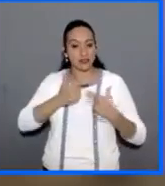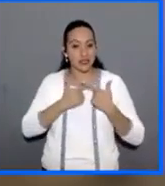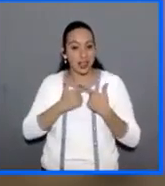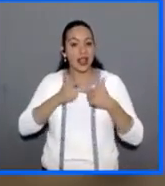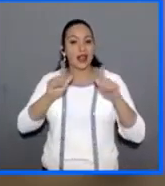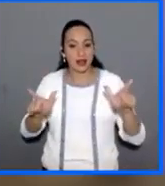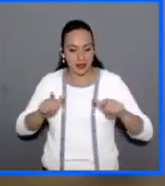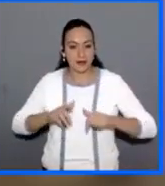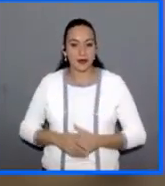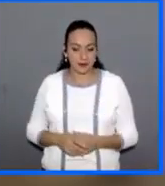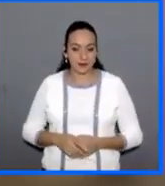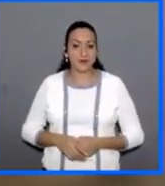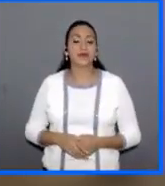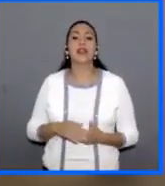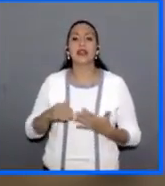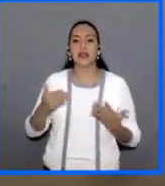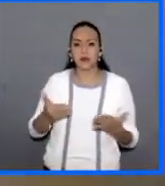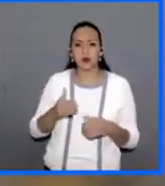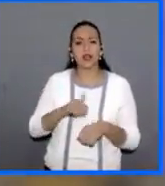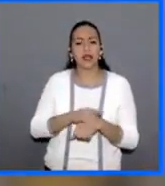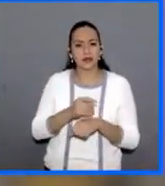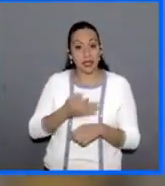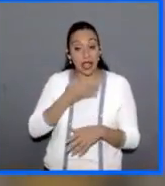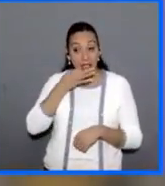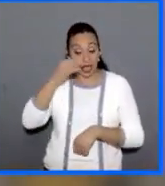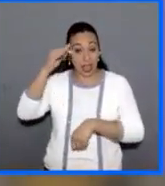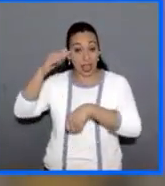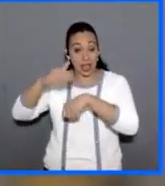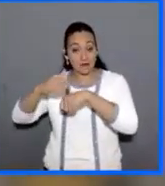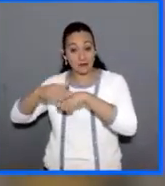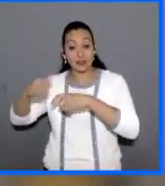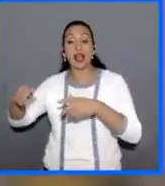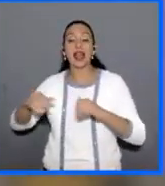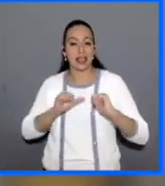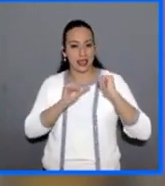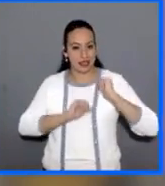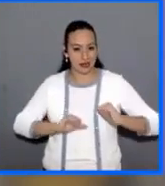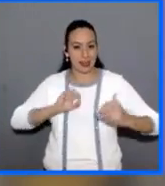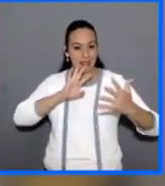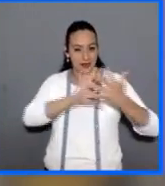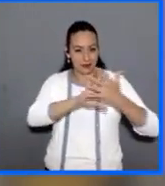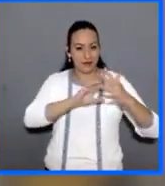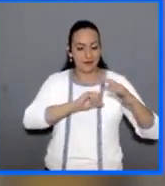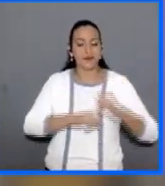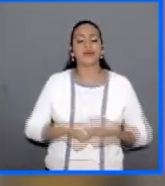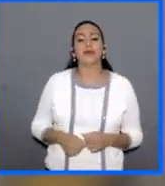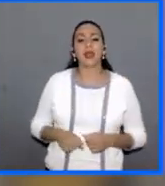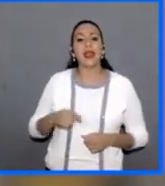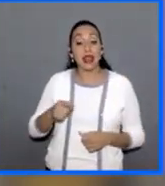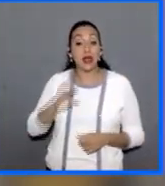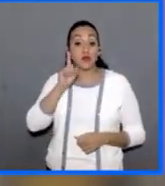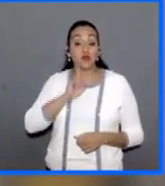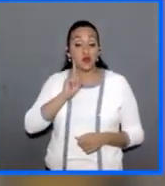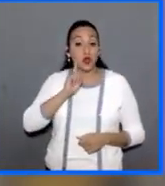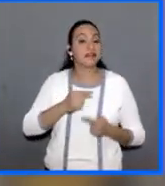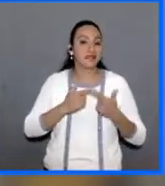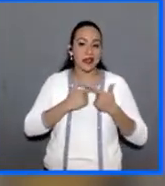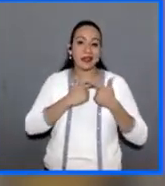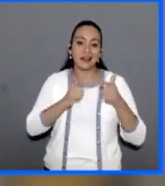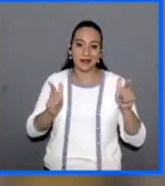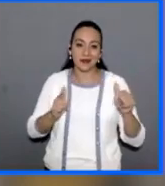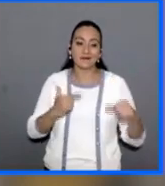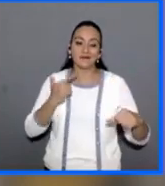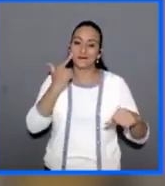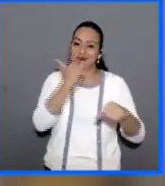sala fue notificada al personal del Ceferezo 16. Juana Hilda quedó en libertad después de que se determinó que las